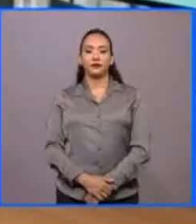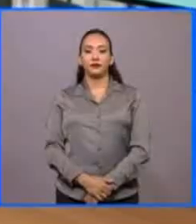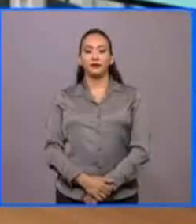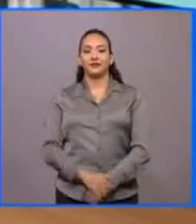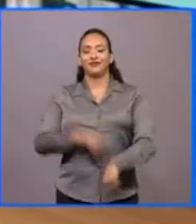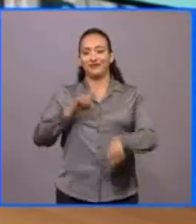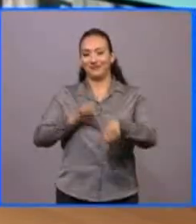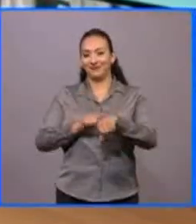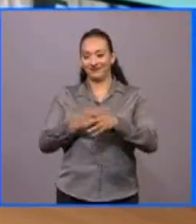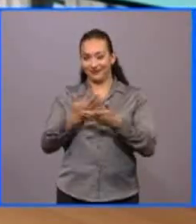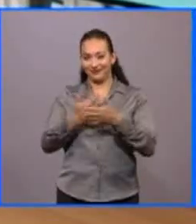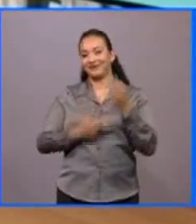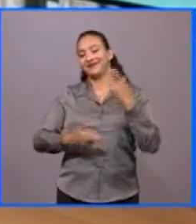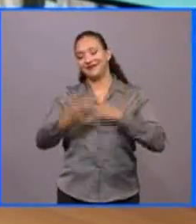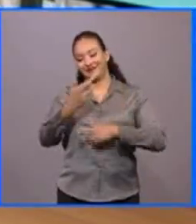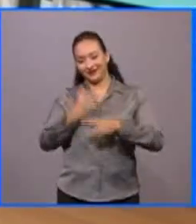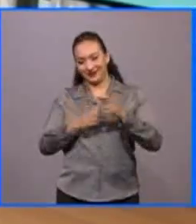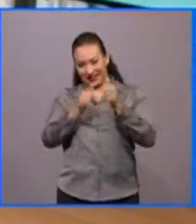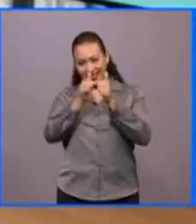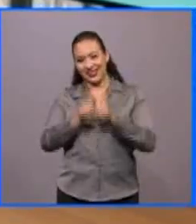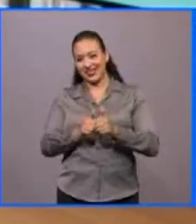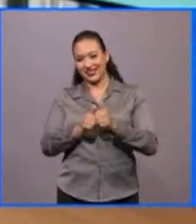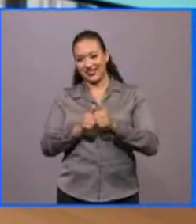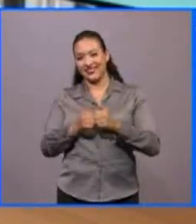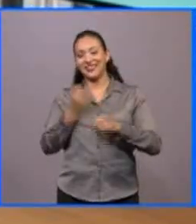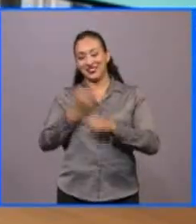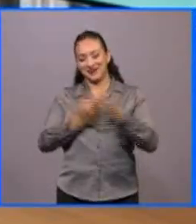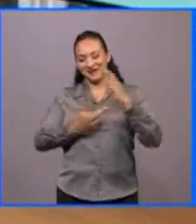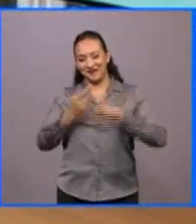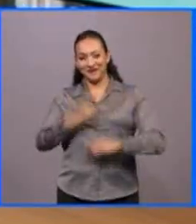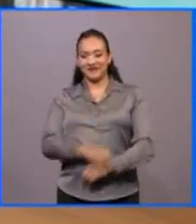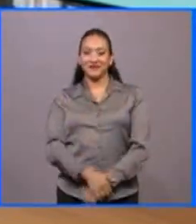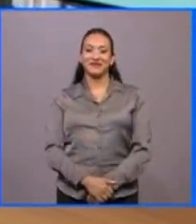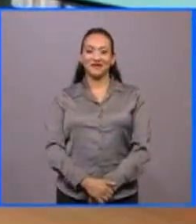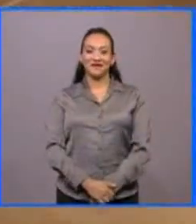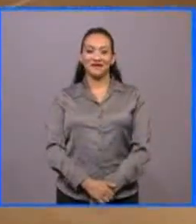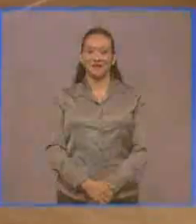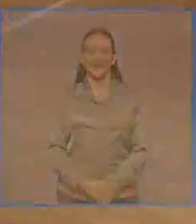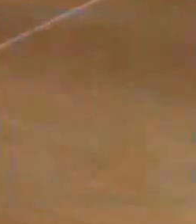Es momento de hacer una pausa, lo invitamos a permanecer en este corte informativo.